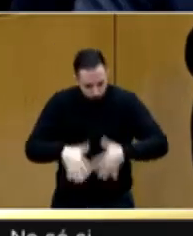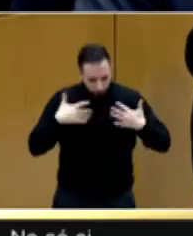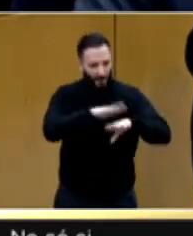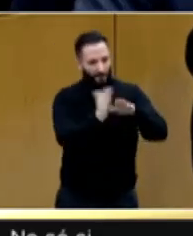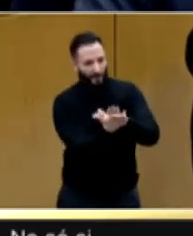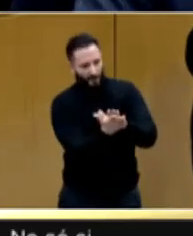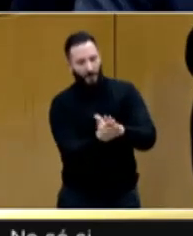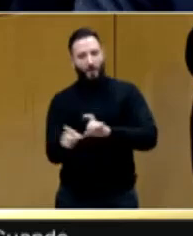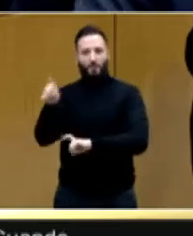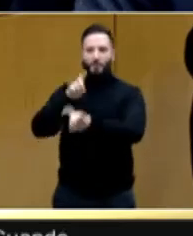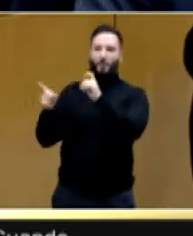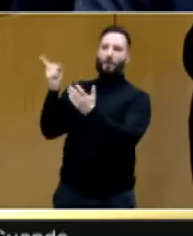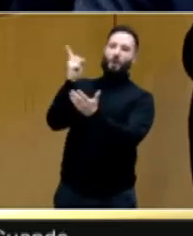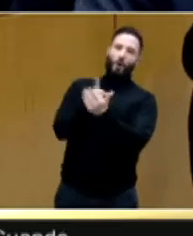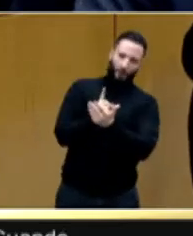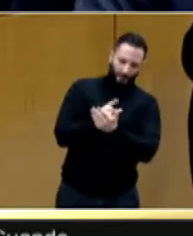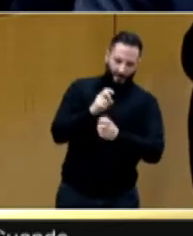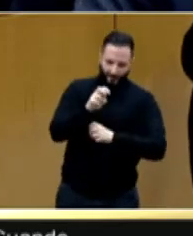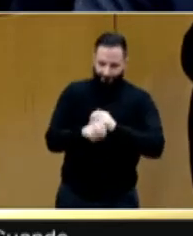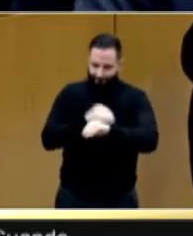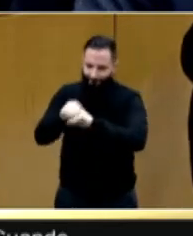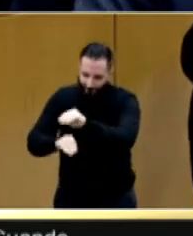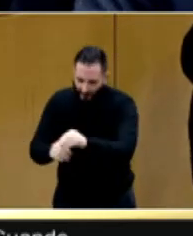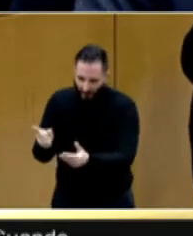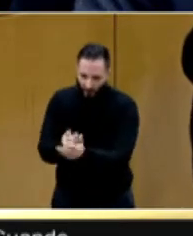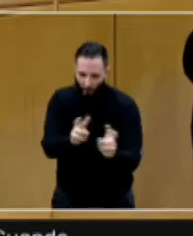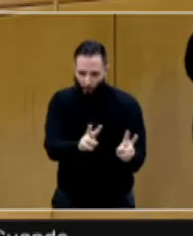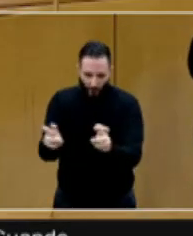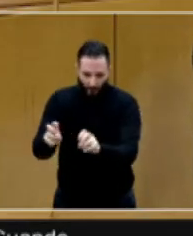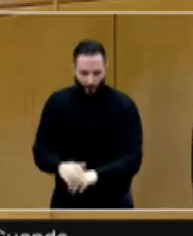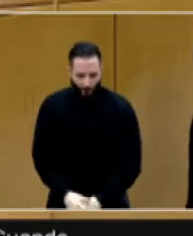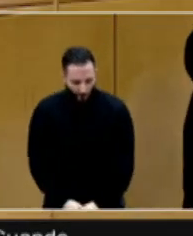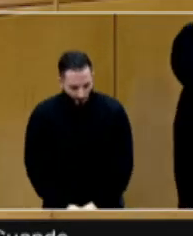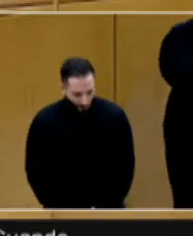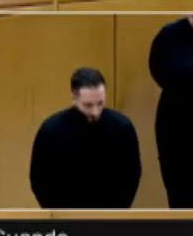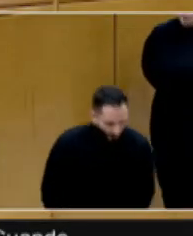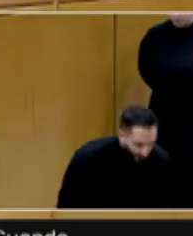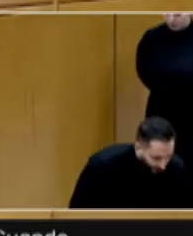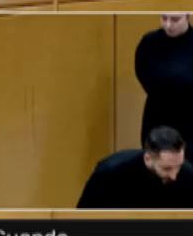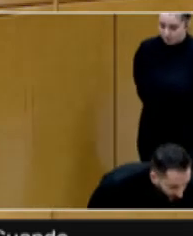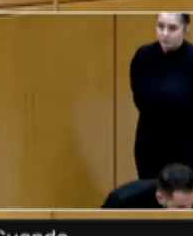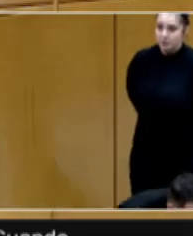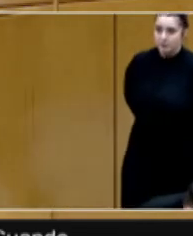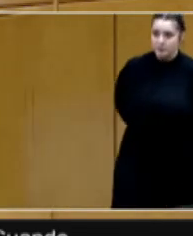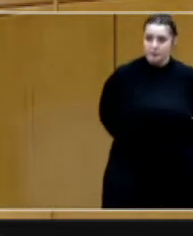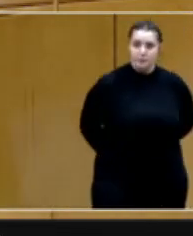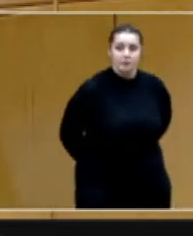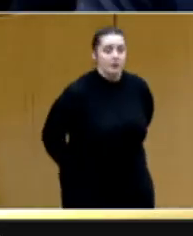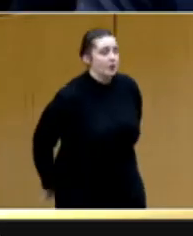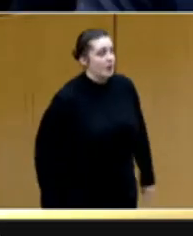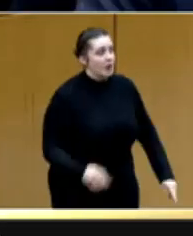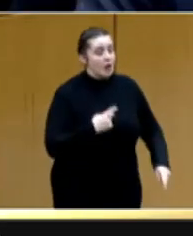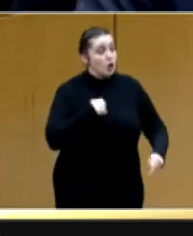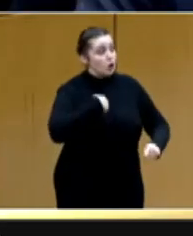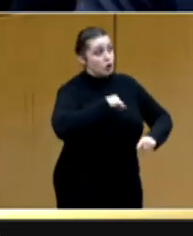tienes que volver a reinventarte entonces Esa es mi opinión muy bien muchas gracias vamos no somos una sensación